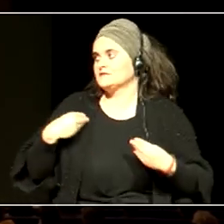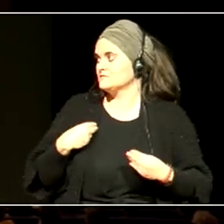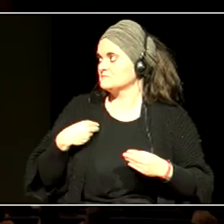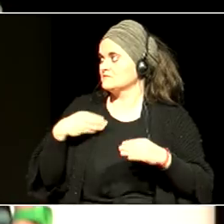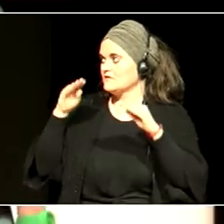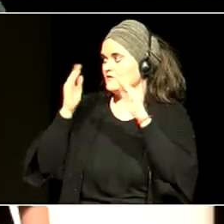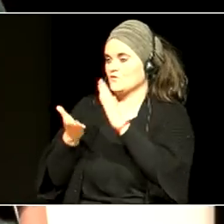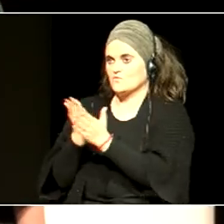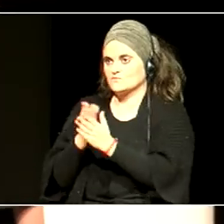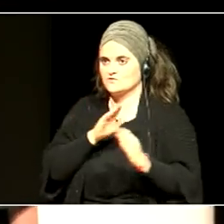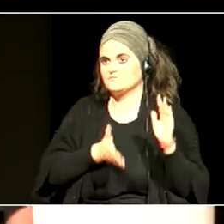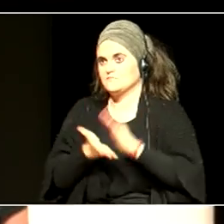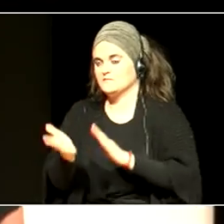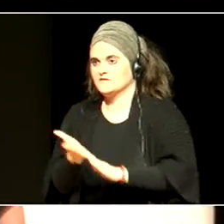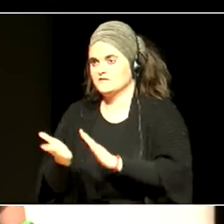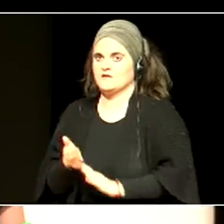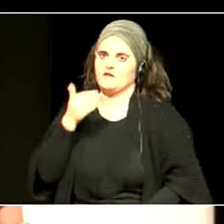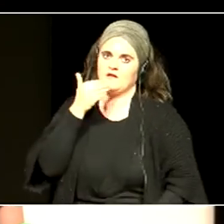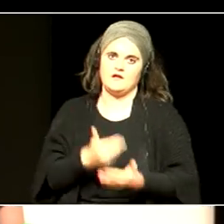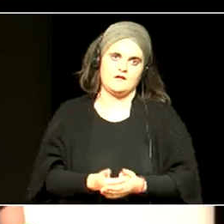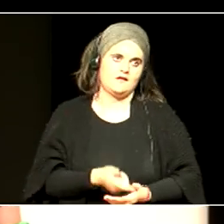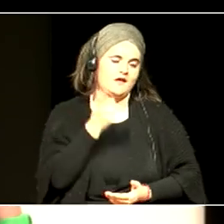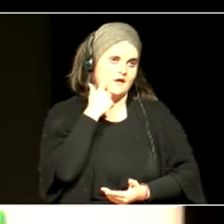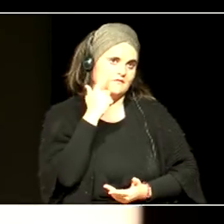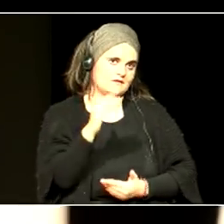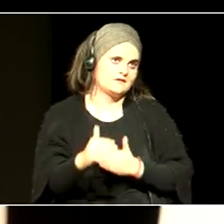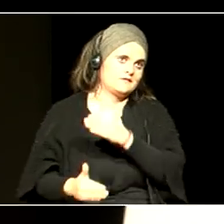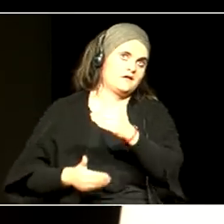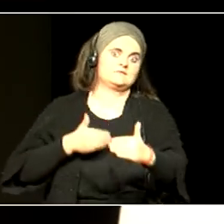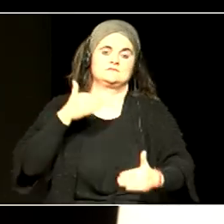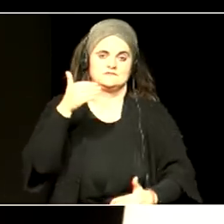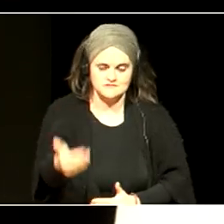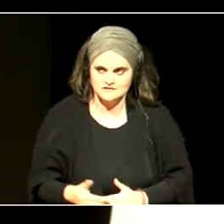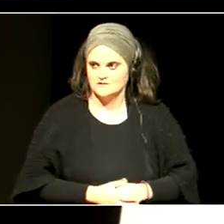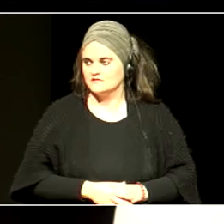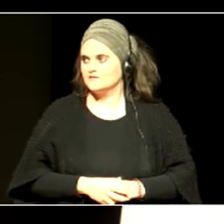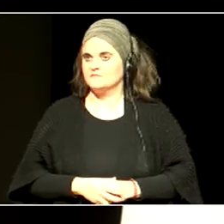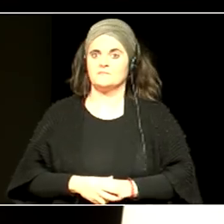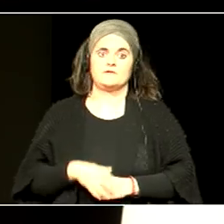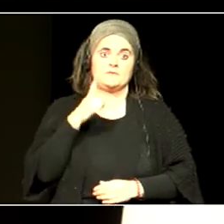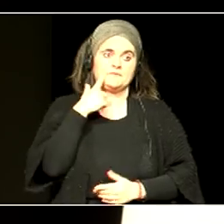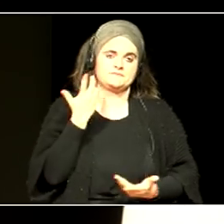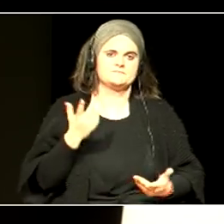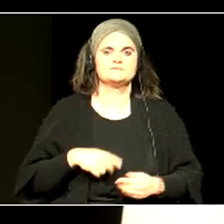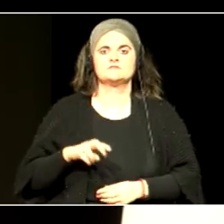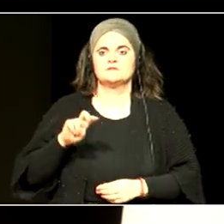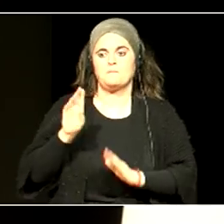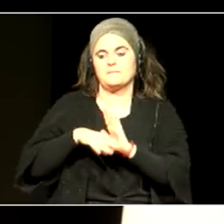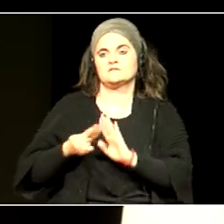sabemos y te aburres al final Dame el siguiente paso pero claro está valear